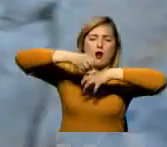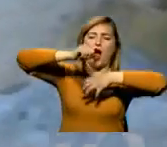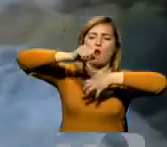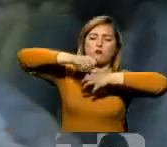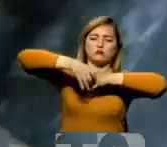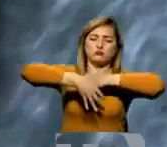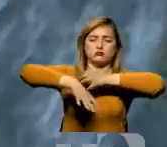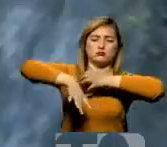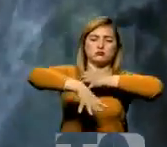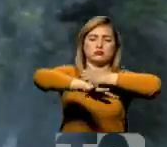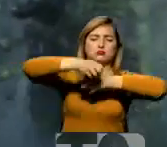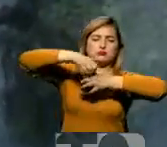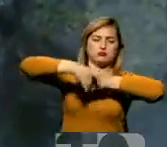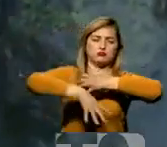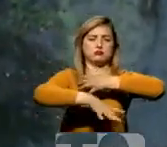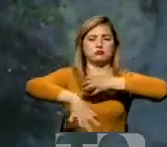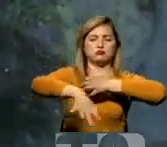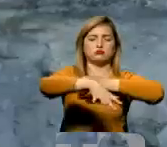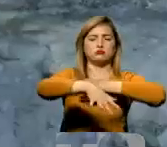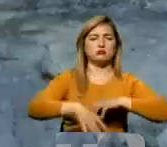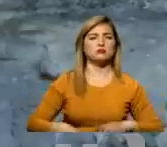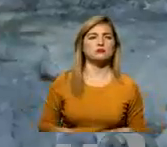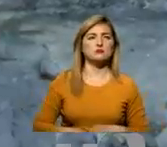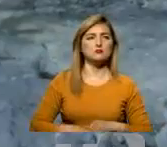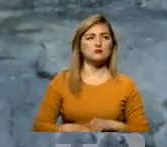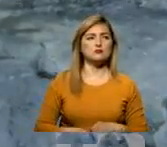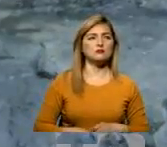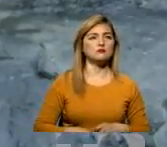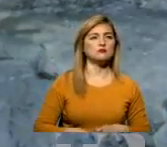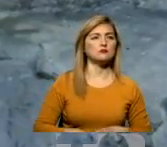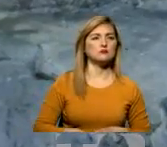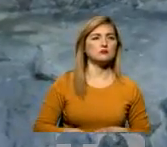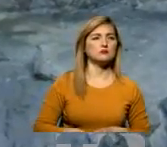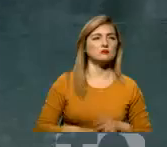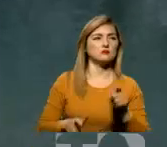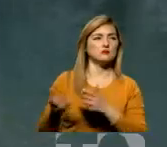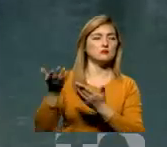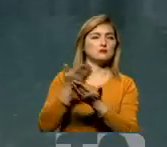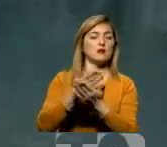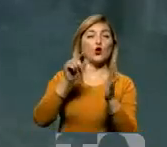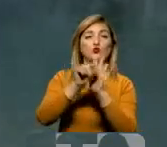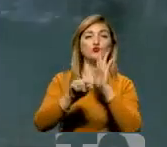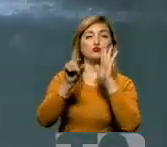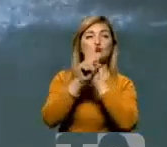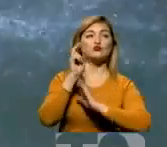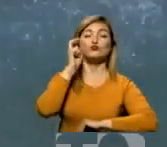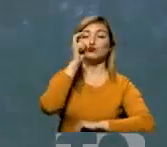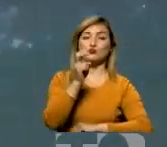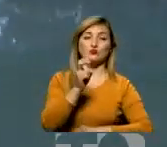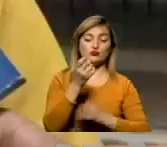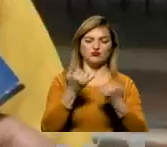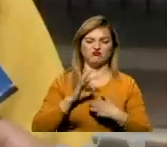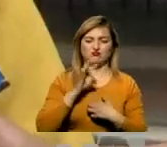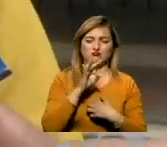de agua en sucesivas represas o cascadas naturales que sus habitantes presentan como oferta turística en esta nueva